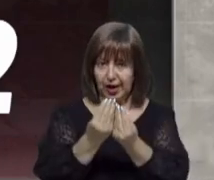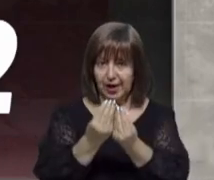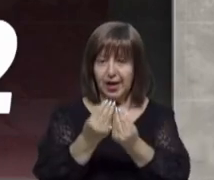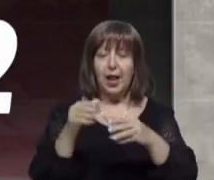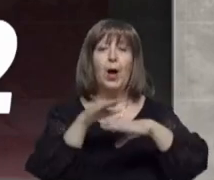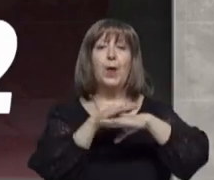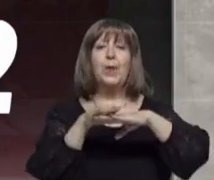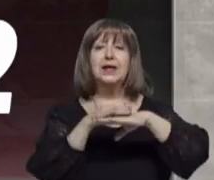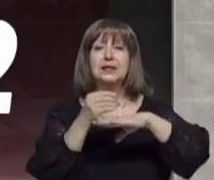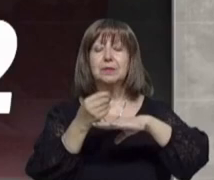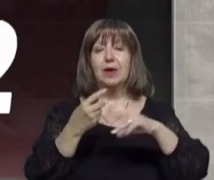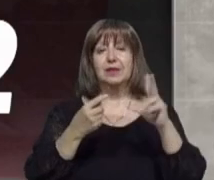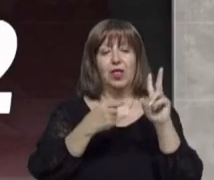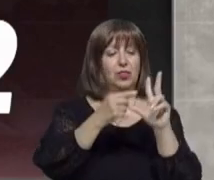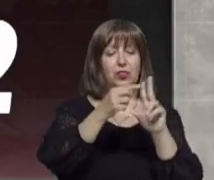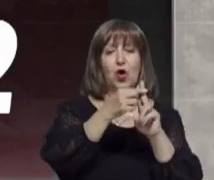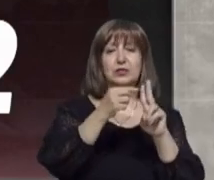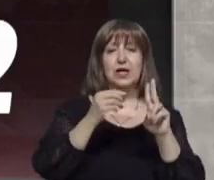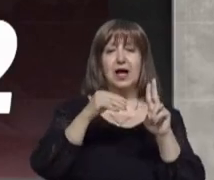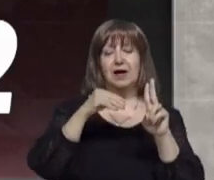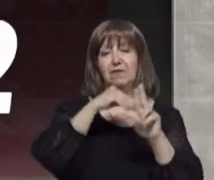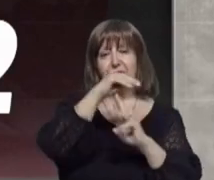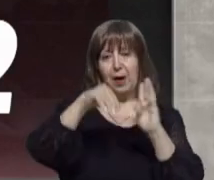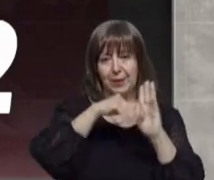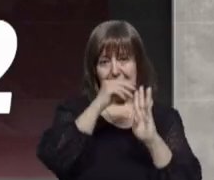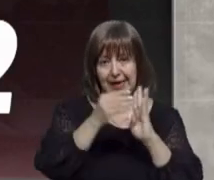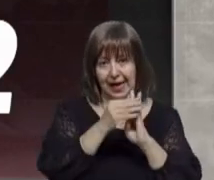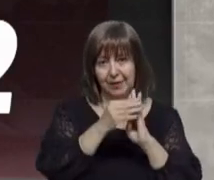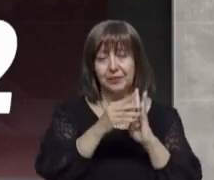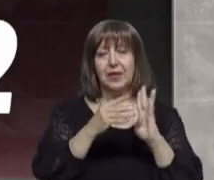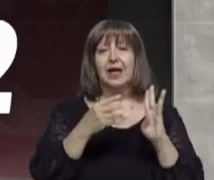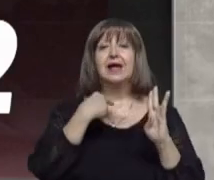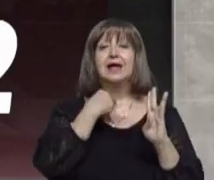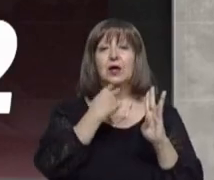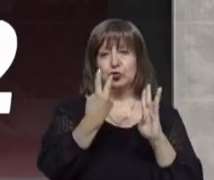una base de 2 adultos y 2 niños. Familia tipo,